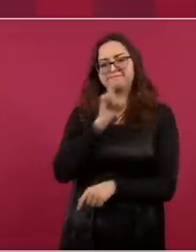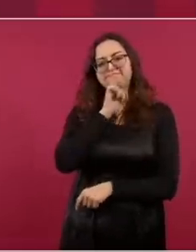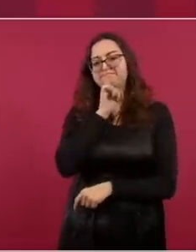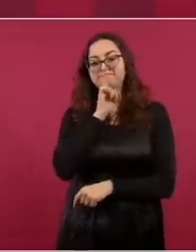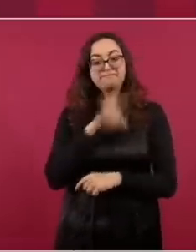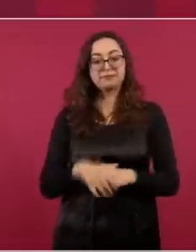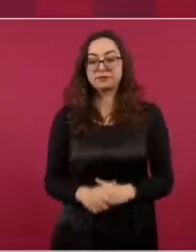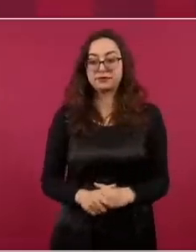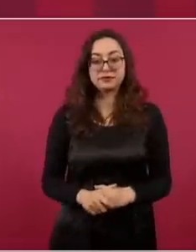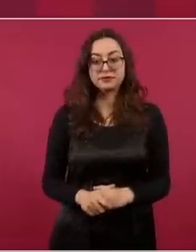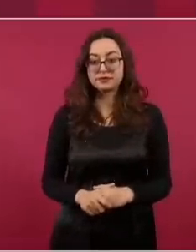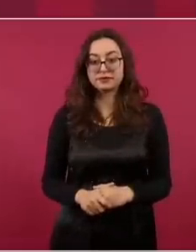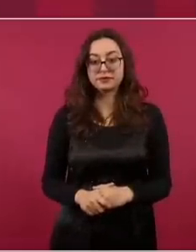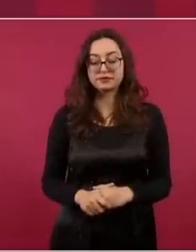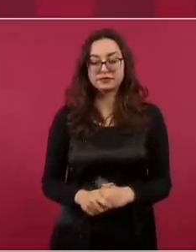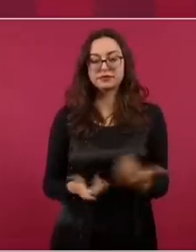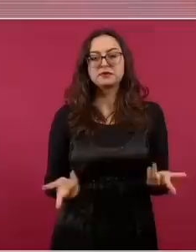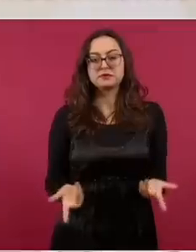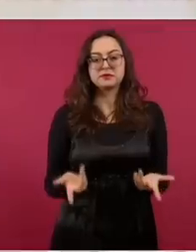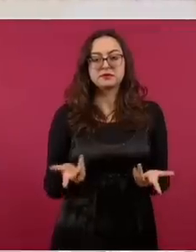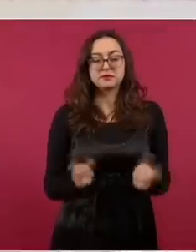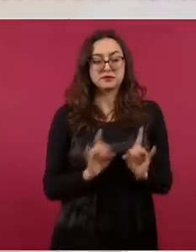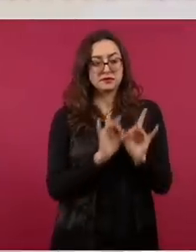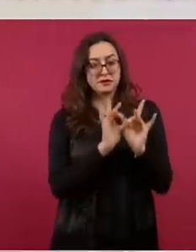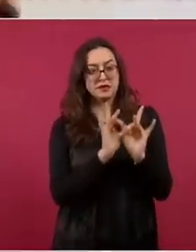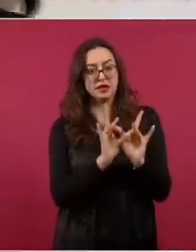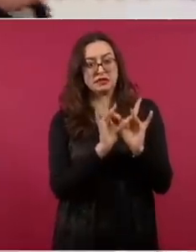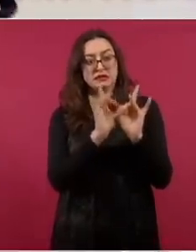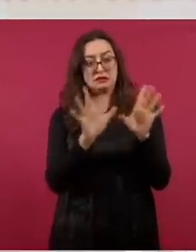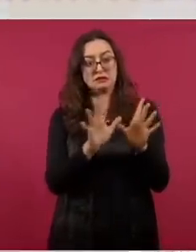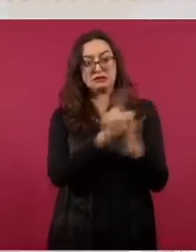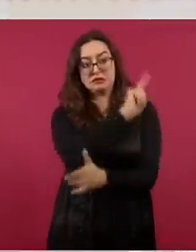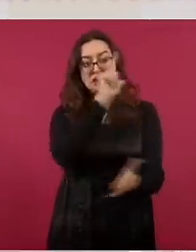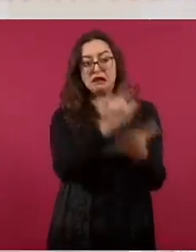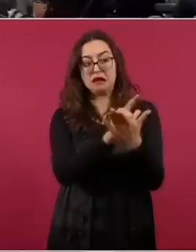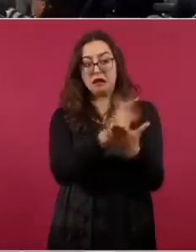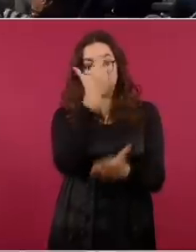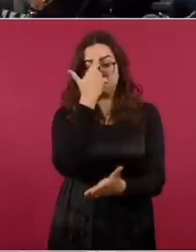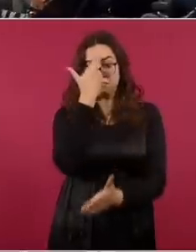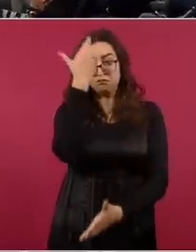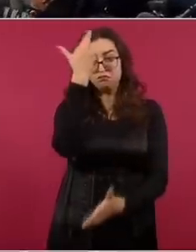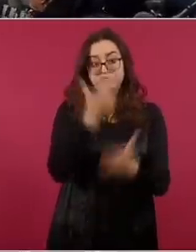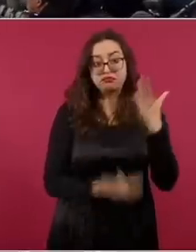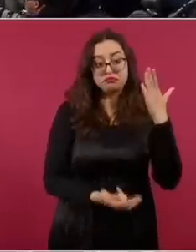cometan un delito y nos lleve tiempo